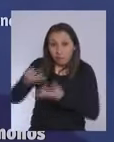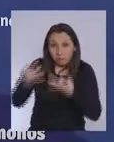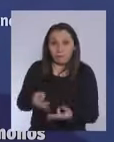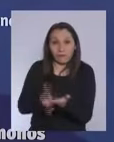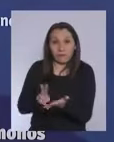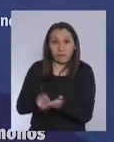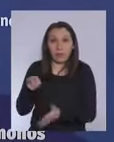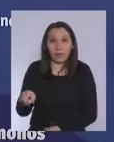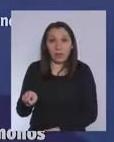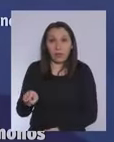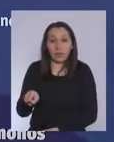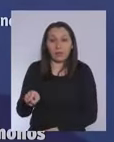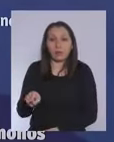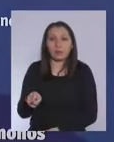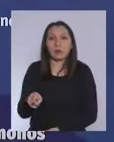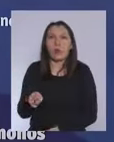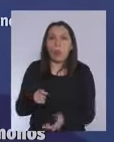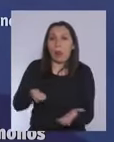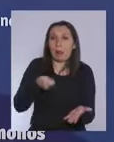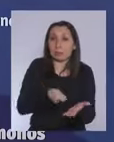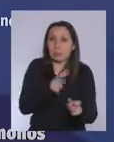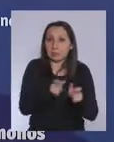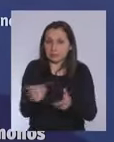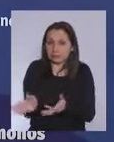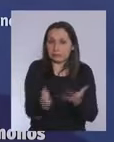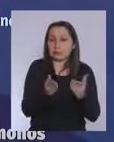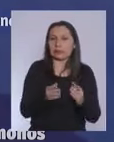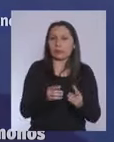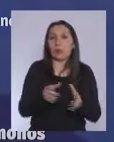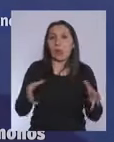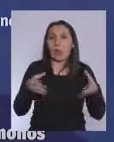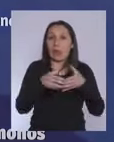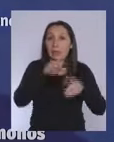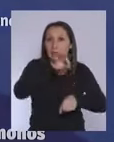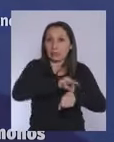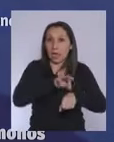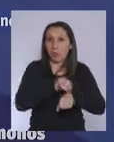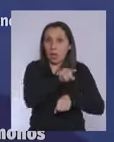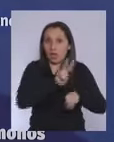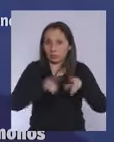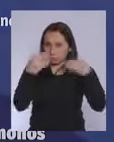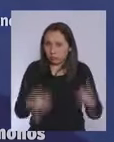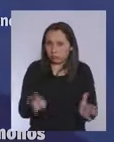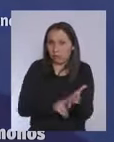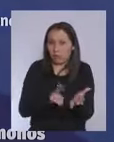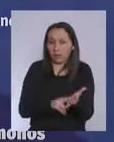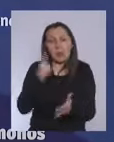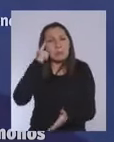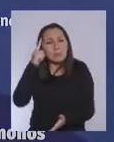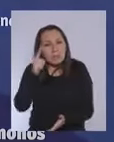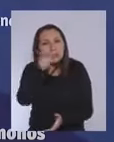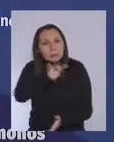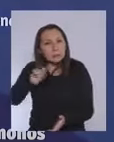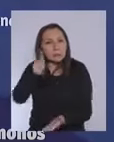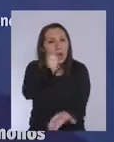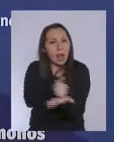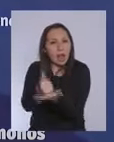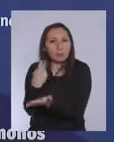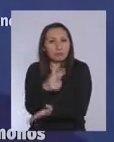que se está estimulando a las personas del equipo de salud piensen en los alcaldes y sus